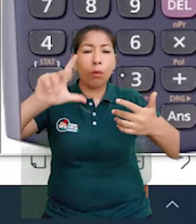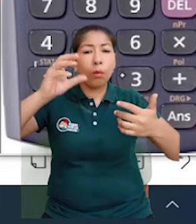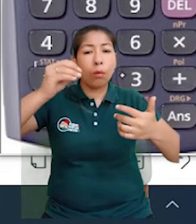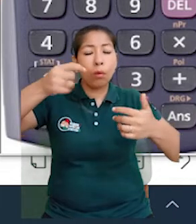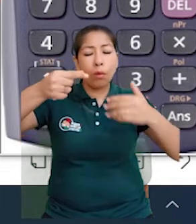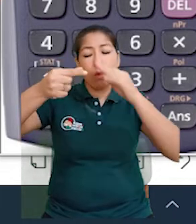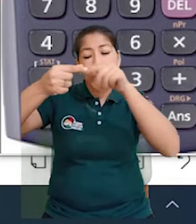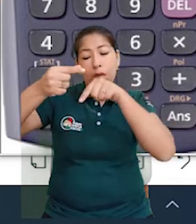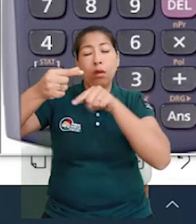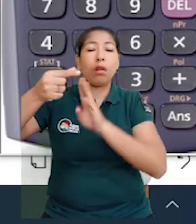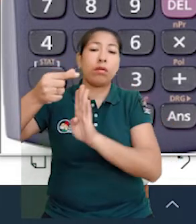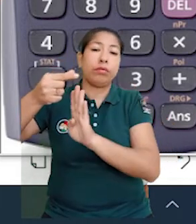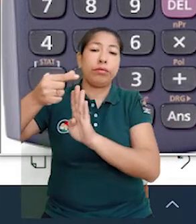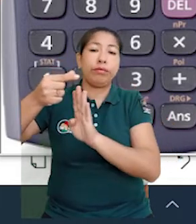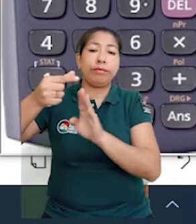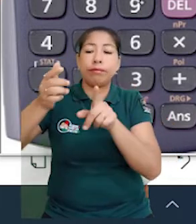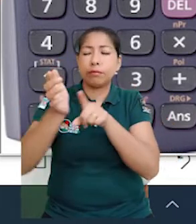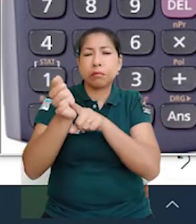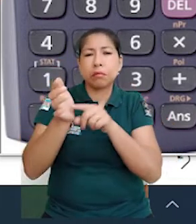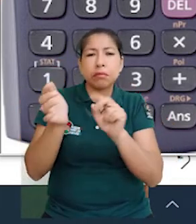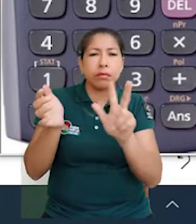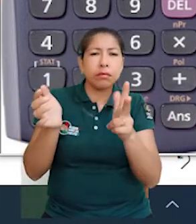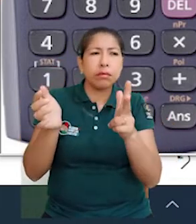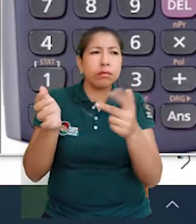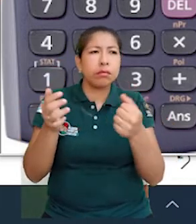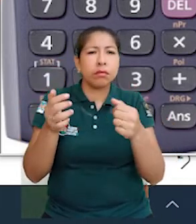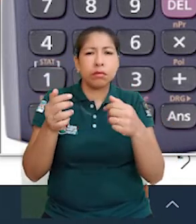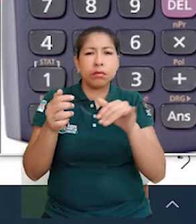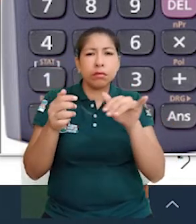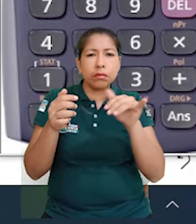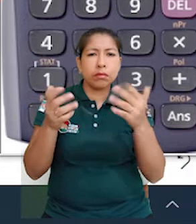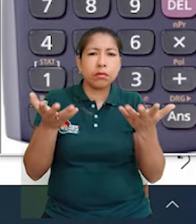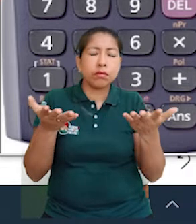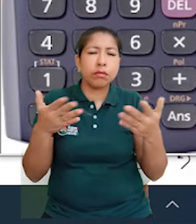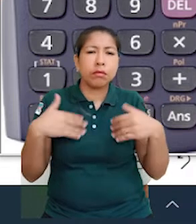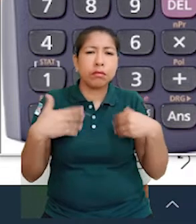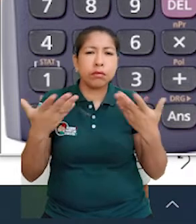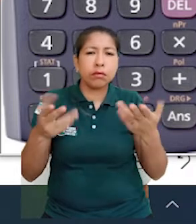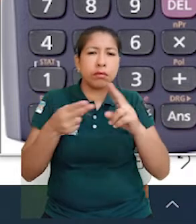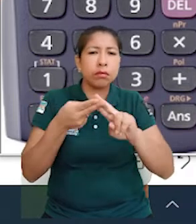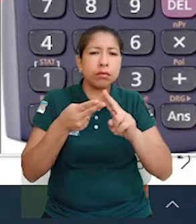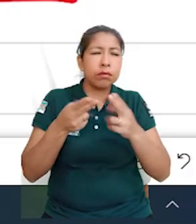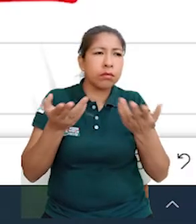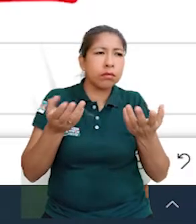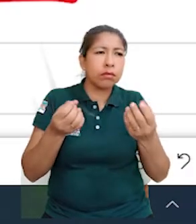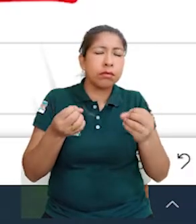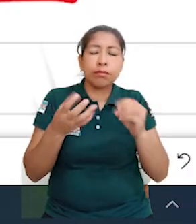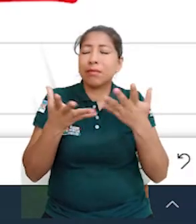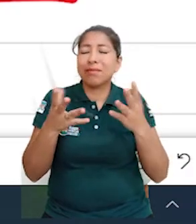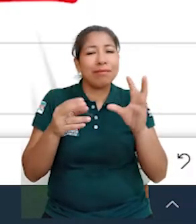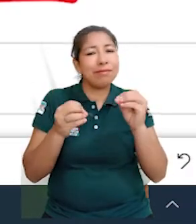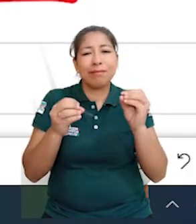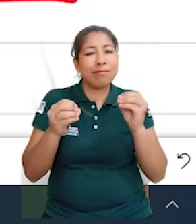Por ejemplo, el logaritmo de en base menos 3 de 9. Anotamos igual, es un valor que no es posible